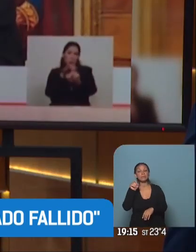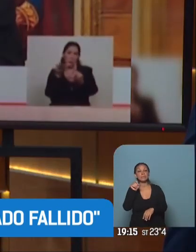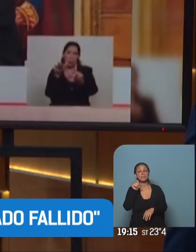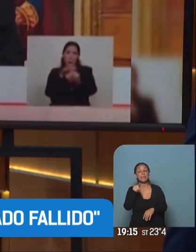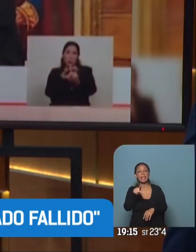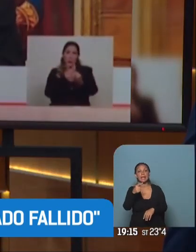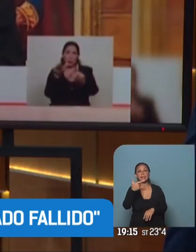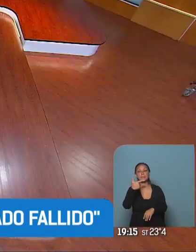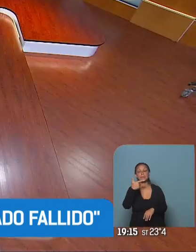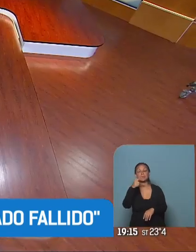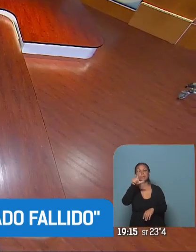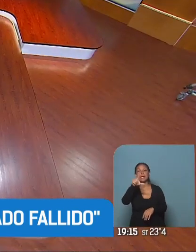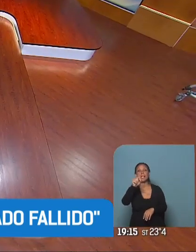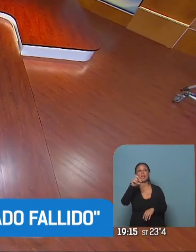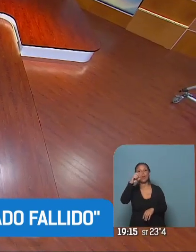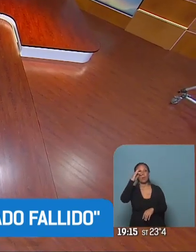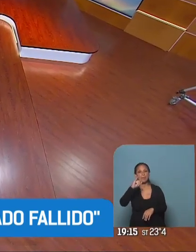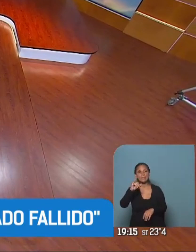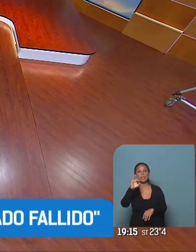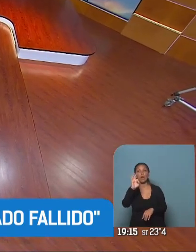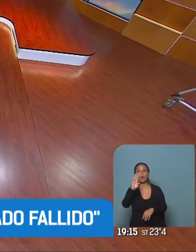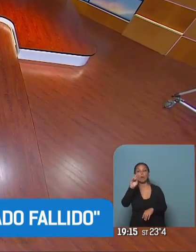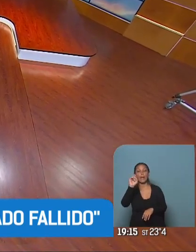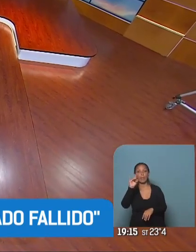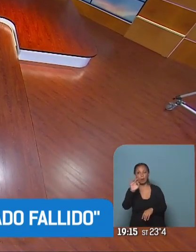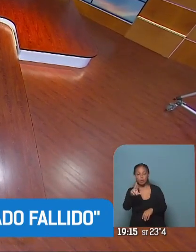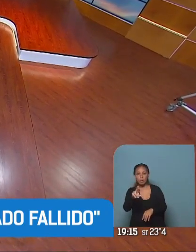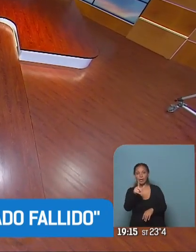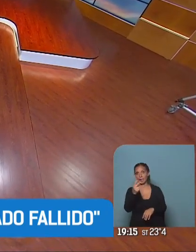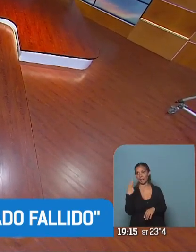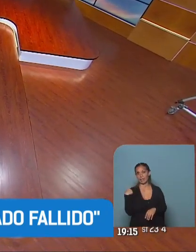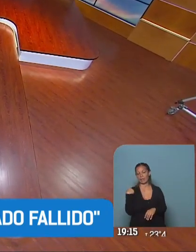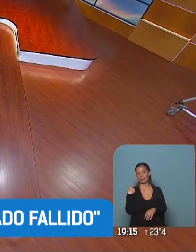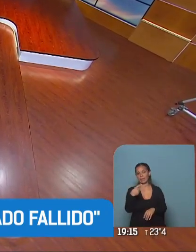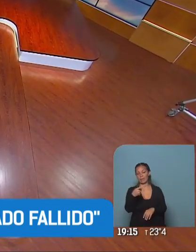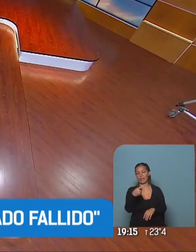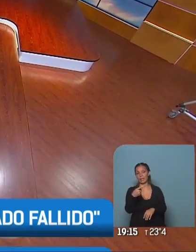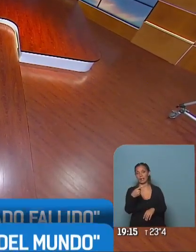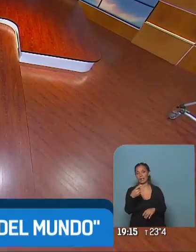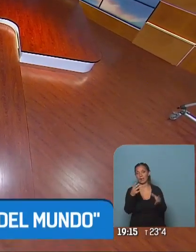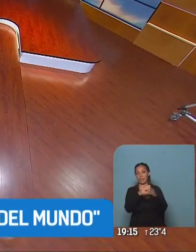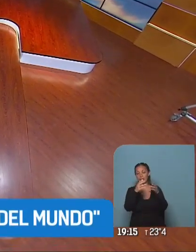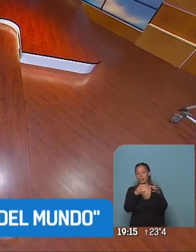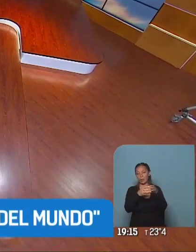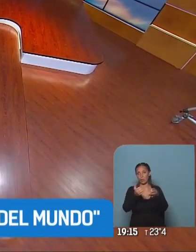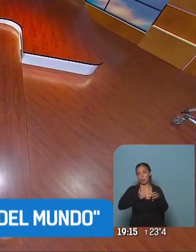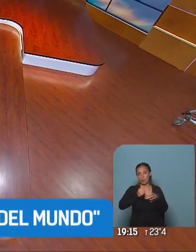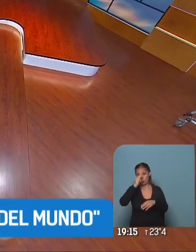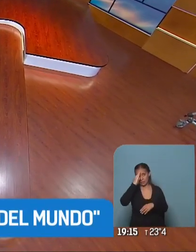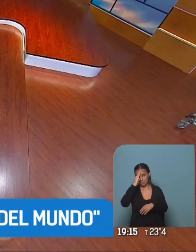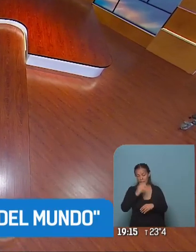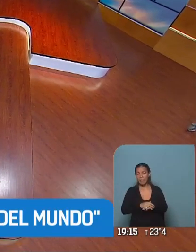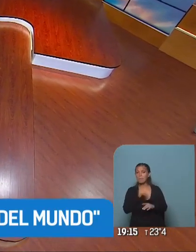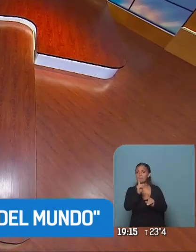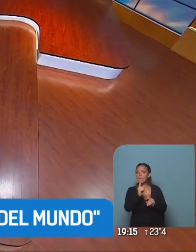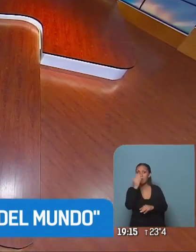Sobrado López, ministro de Defensa, jefe de las Fuerzas Armadas venezolanas, en el mismo discurso en que él